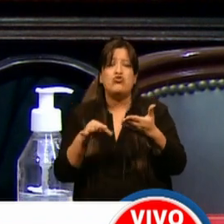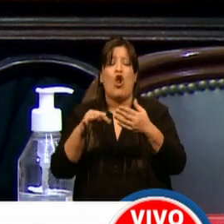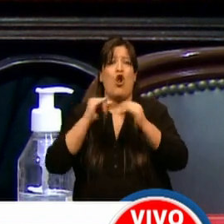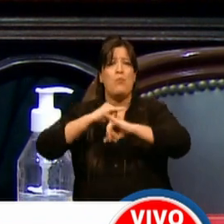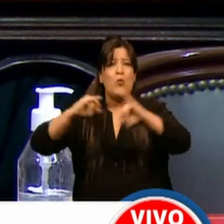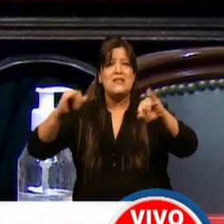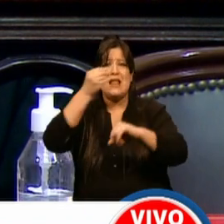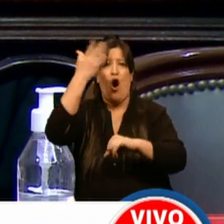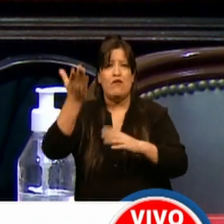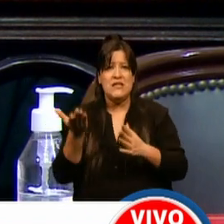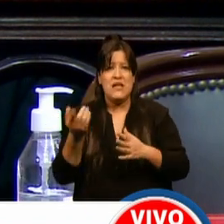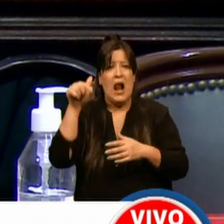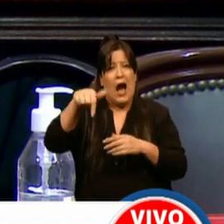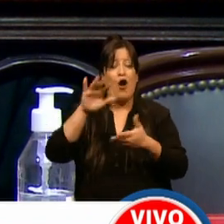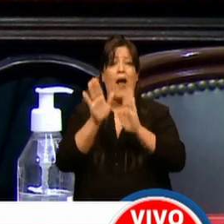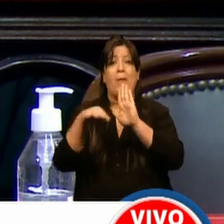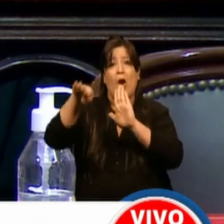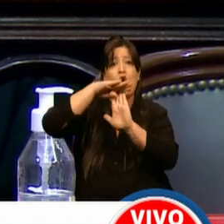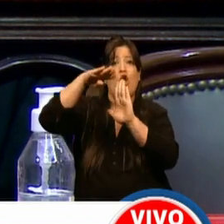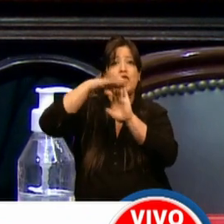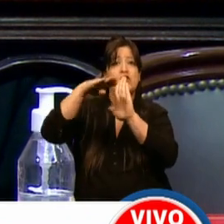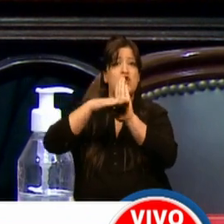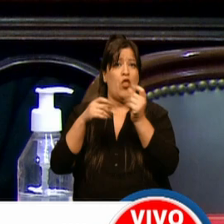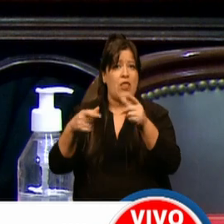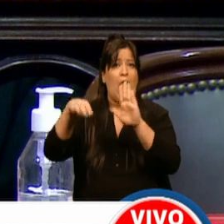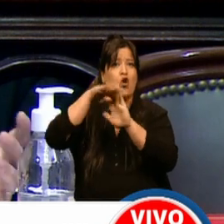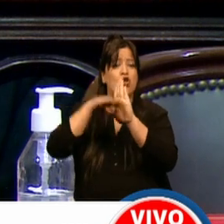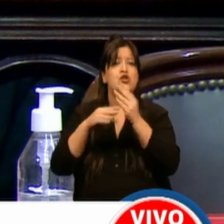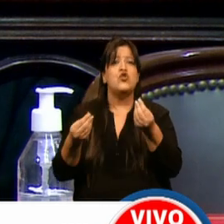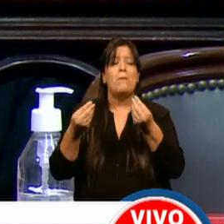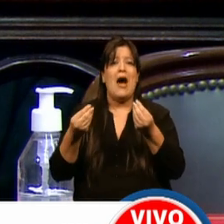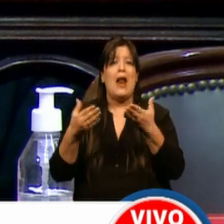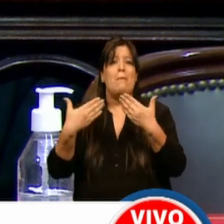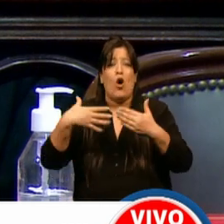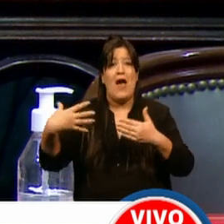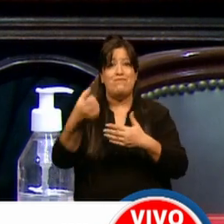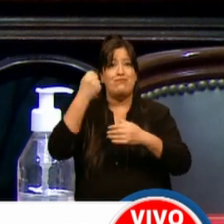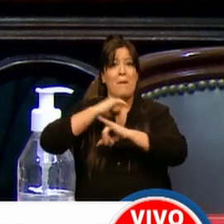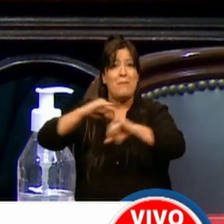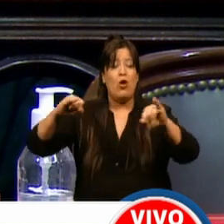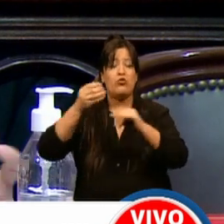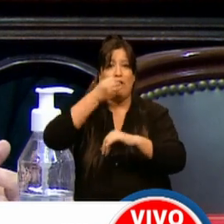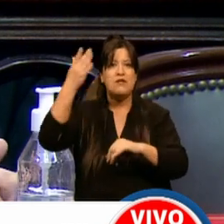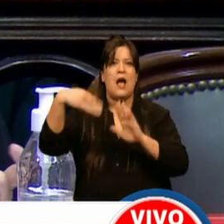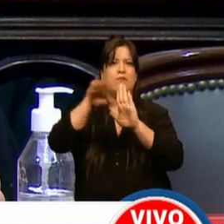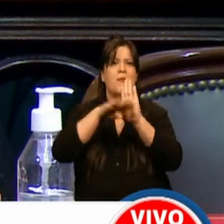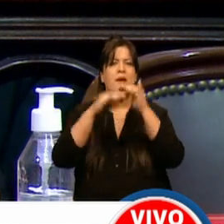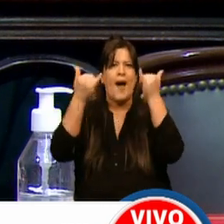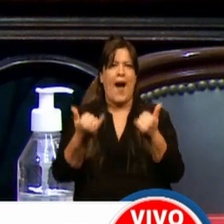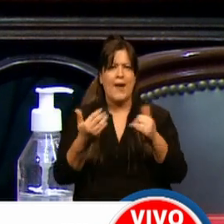en donde le ponemos condicionamientos para poder adquirirla yo pienso